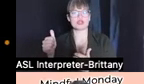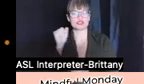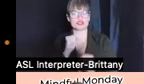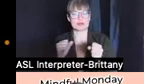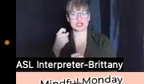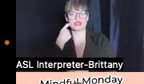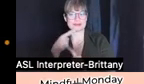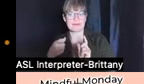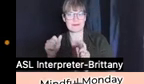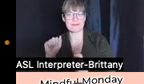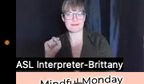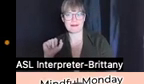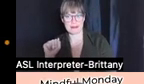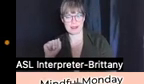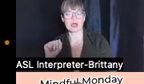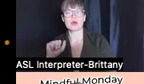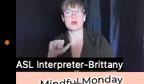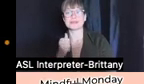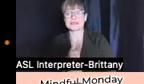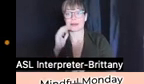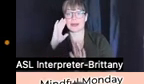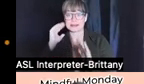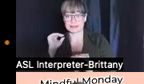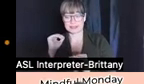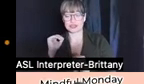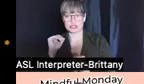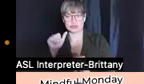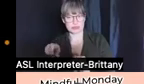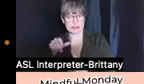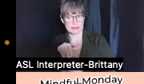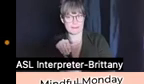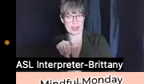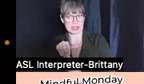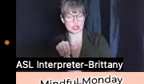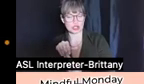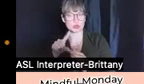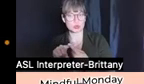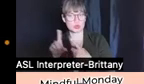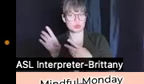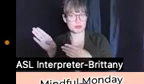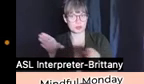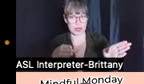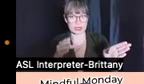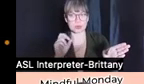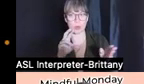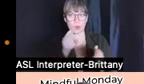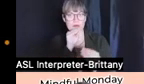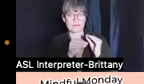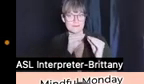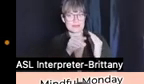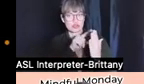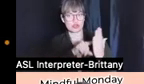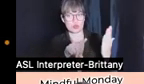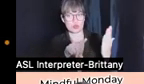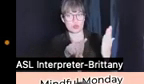Parecido a las otras estrategias, es volver a poner las expectativas a donde necesitamos recordar a los niños para